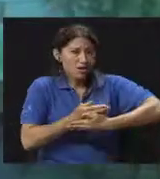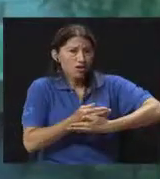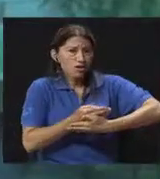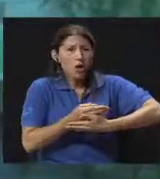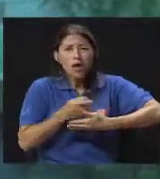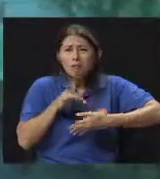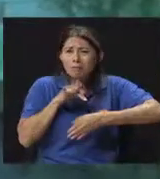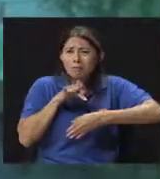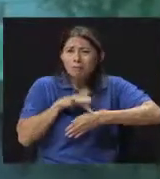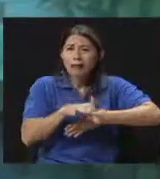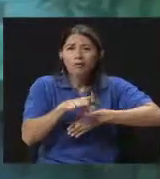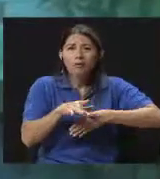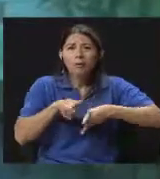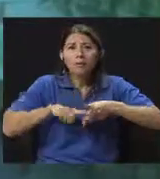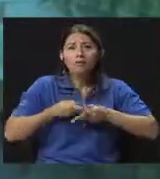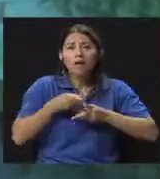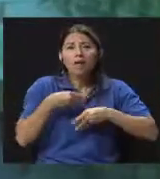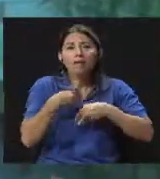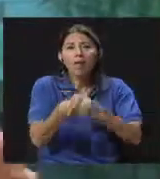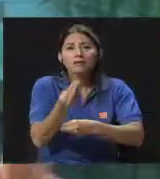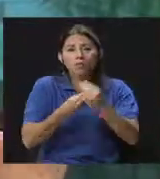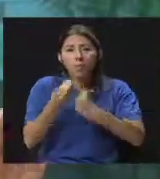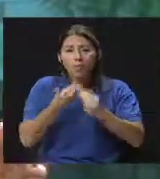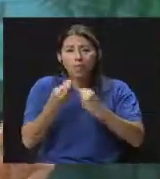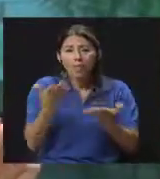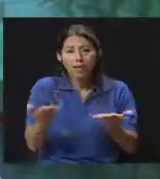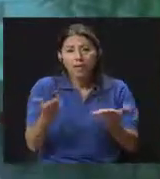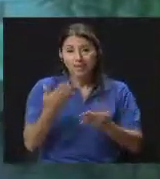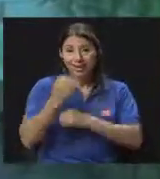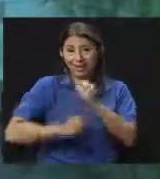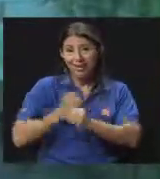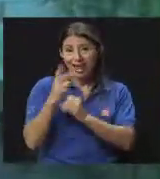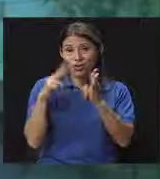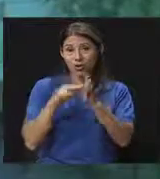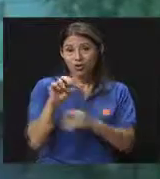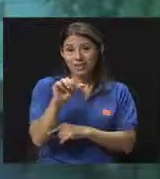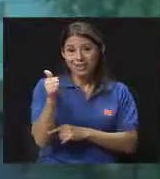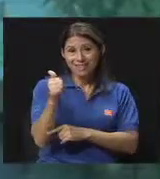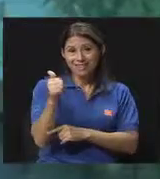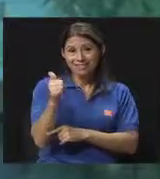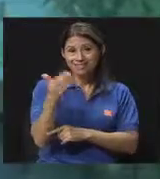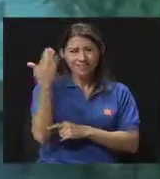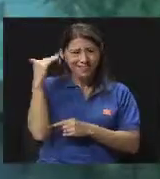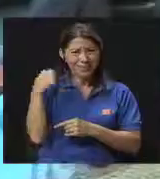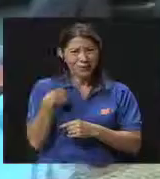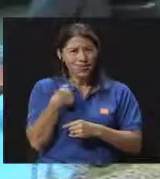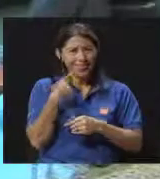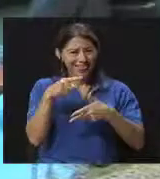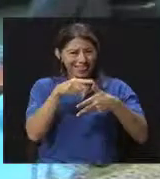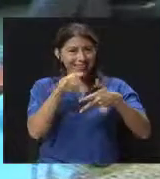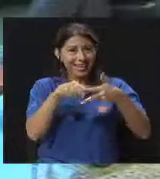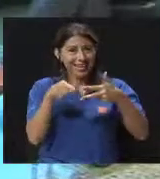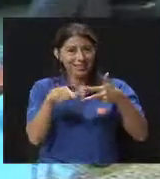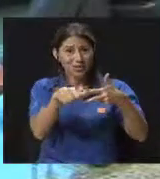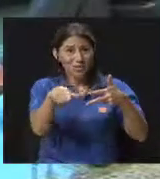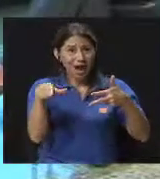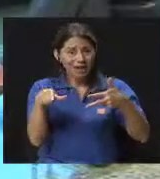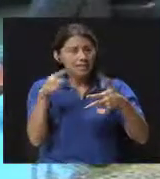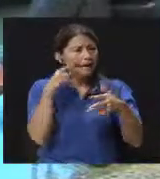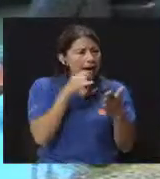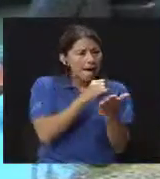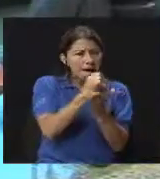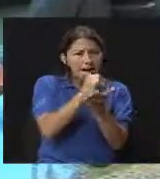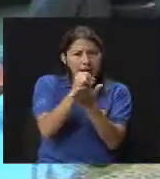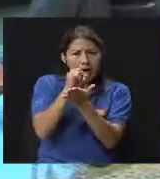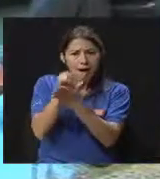llevado a cabo en el año 2010 en estas comunidades que les mencioné anteriormente, pues nos dimos cuenta que los niños estaban